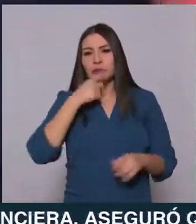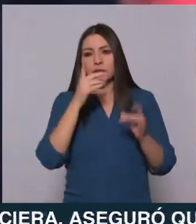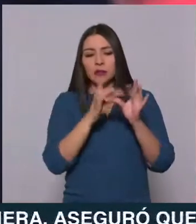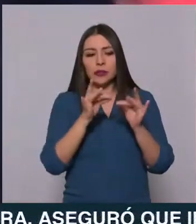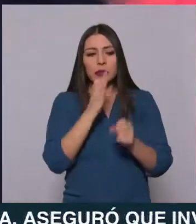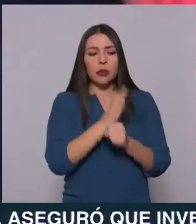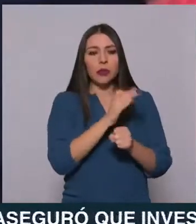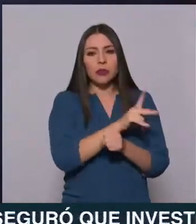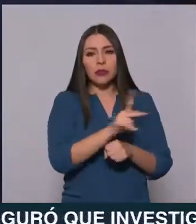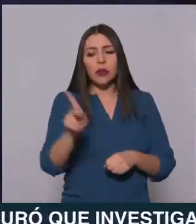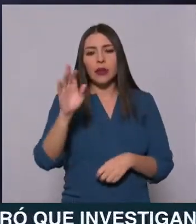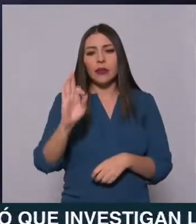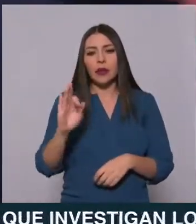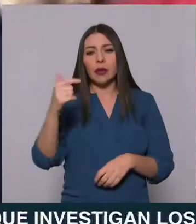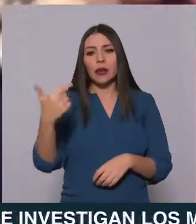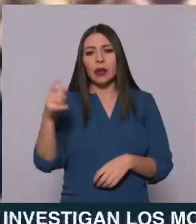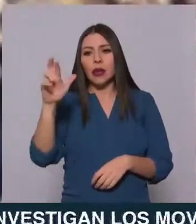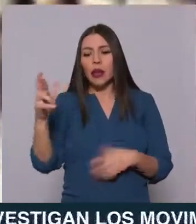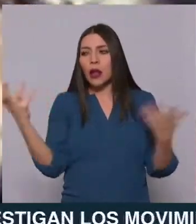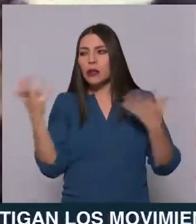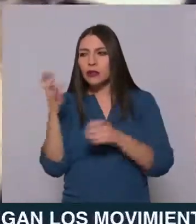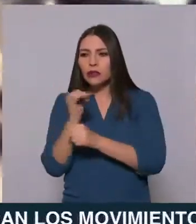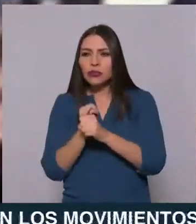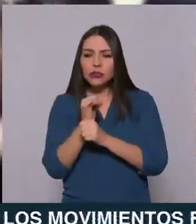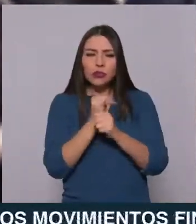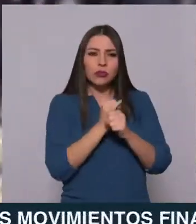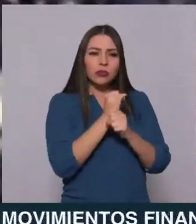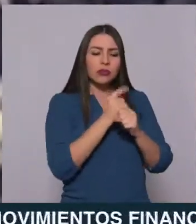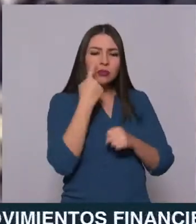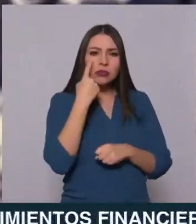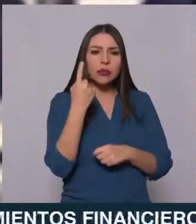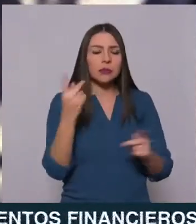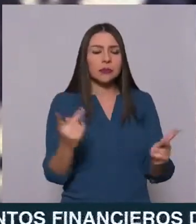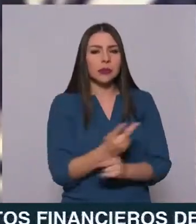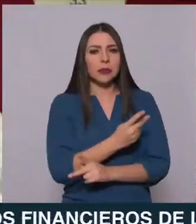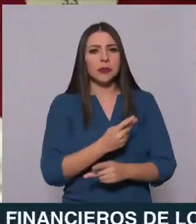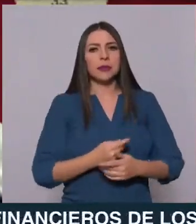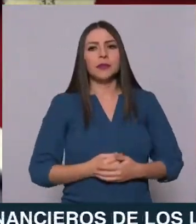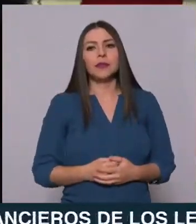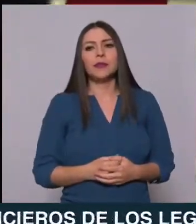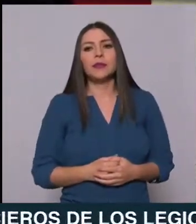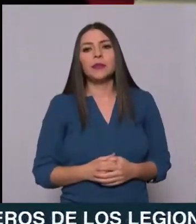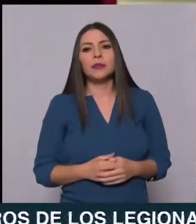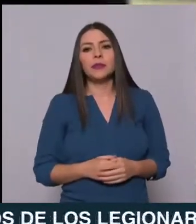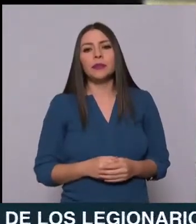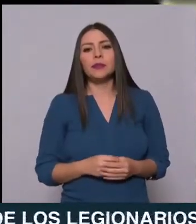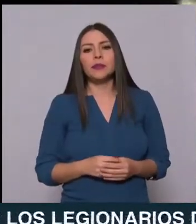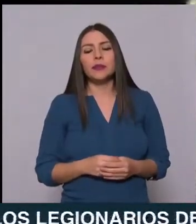investigados por la Fiscalía General de la República. Mariana Sánchez, 21 Noticias.